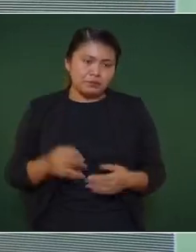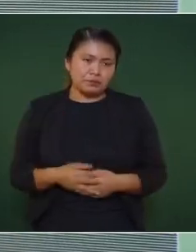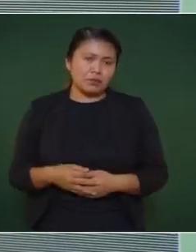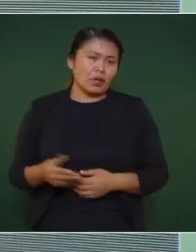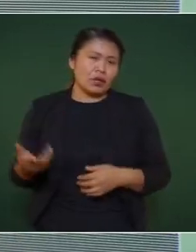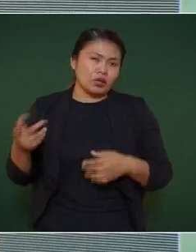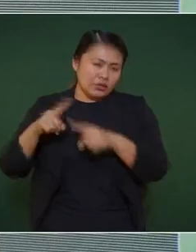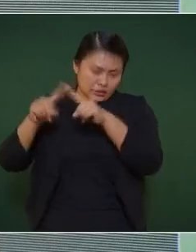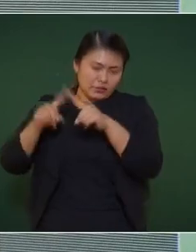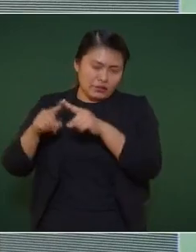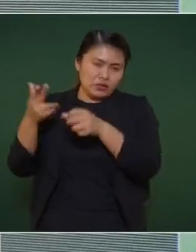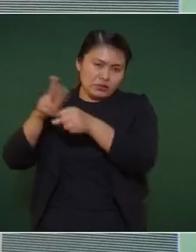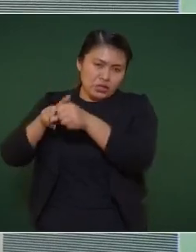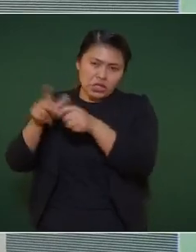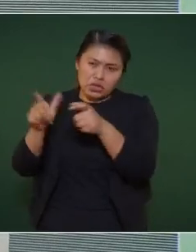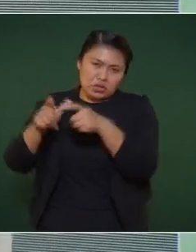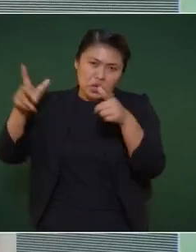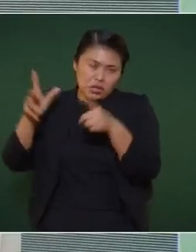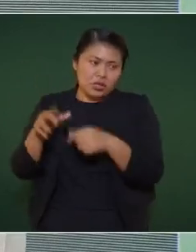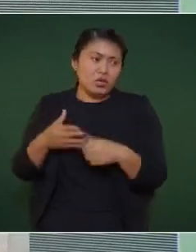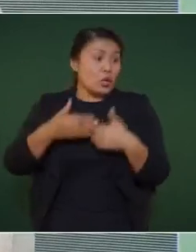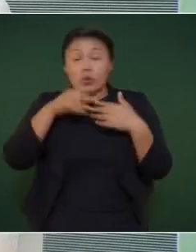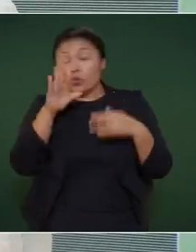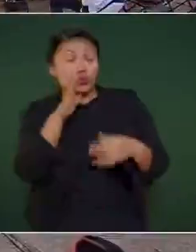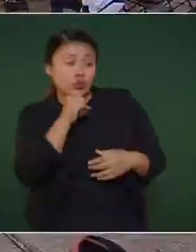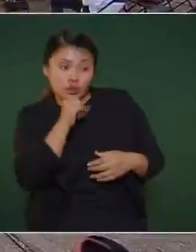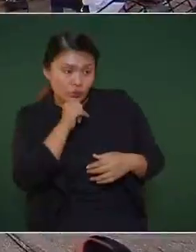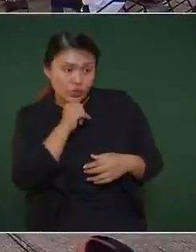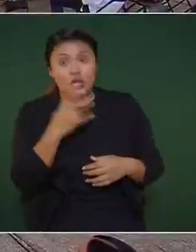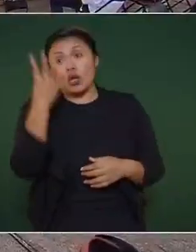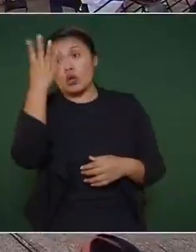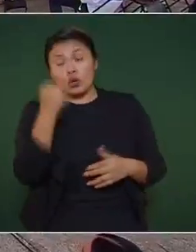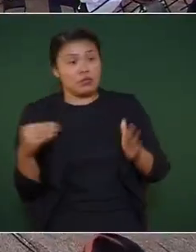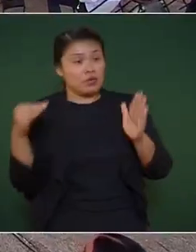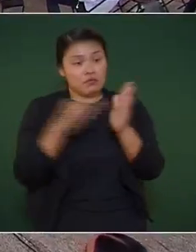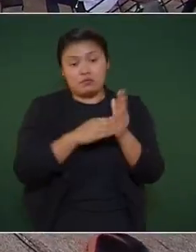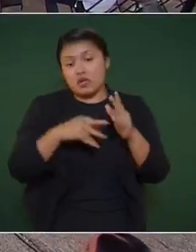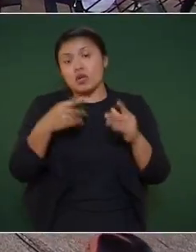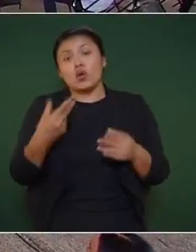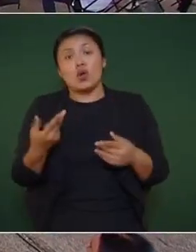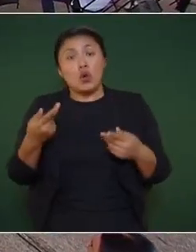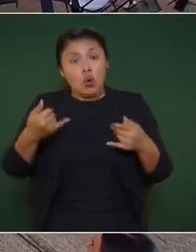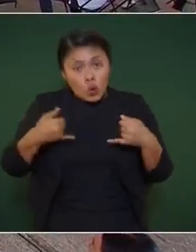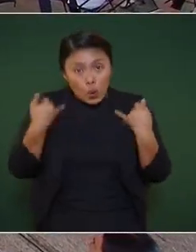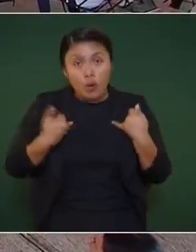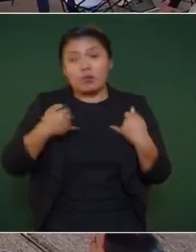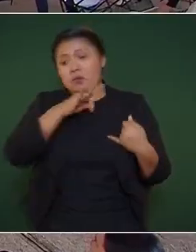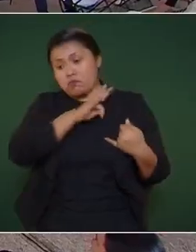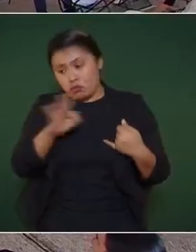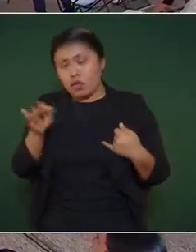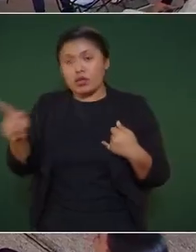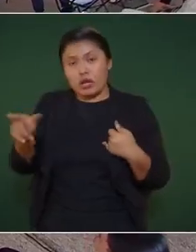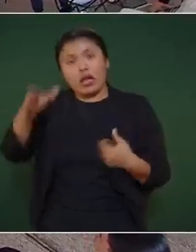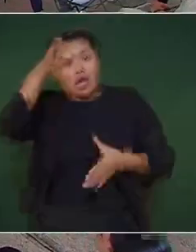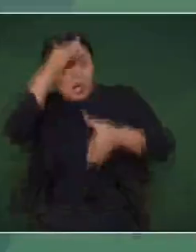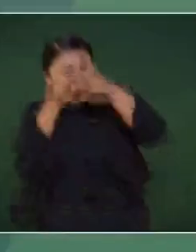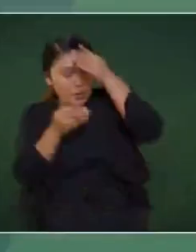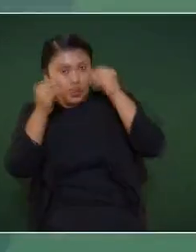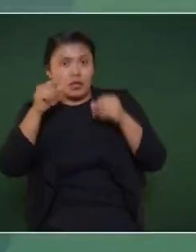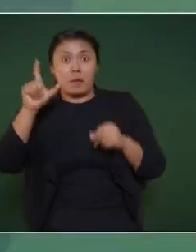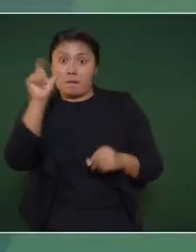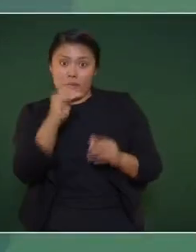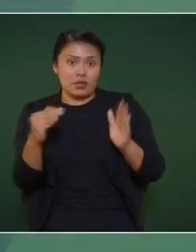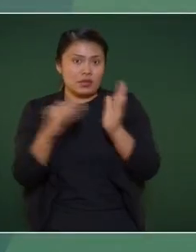los hospitales, no se podía preparar más que a 9,000, no se podía preparar a 20, no se podía